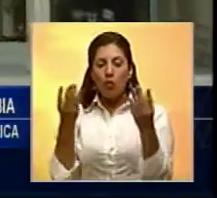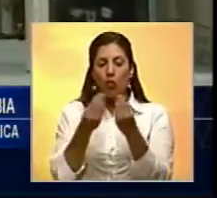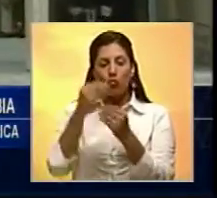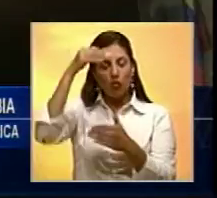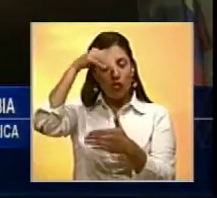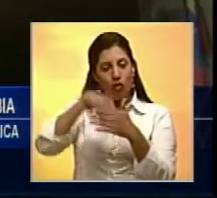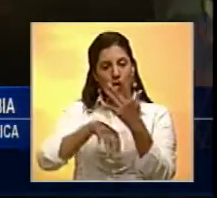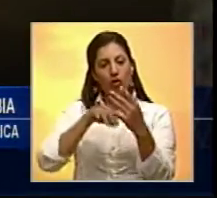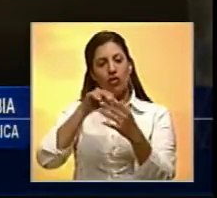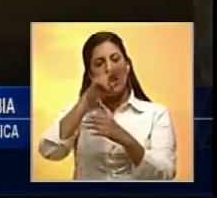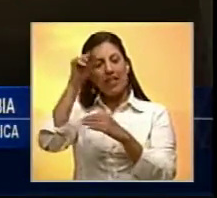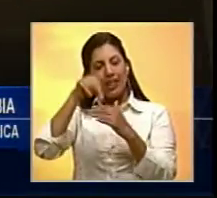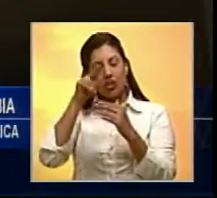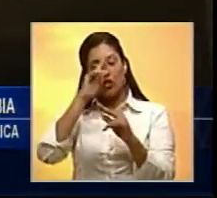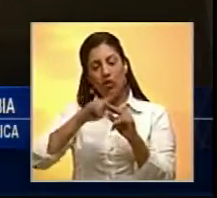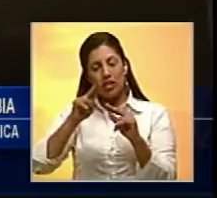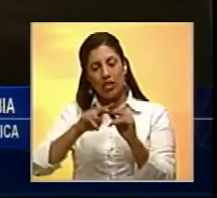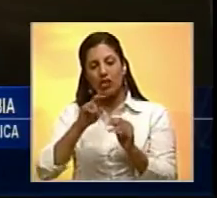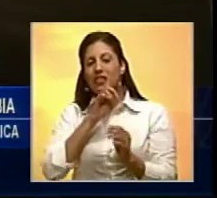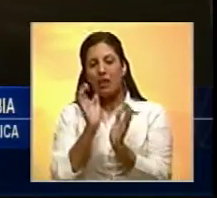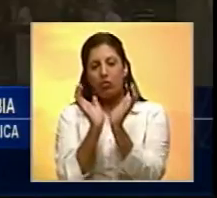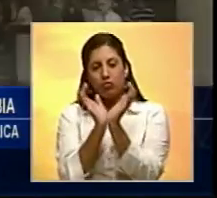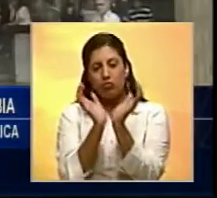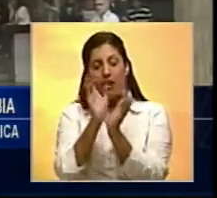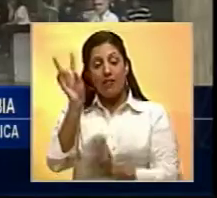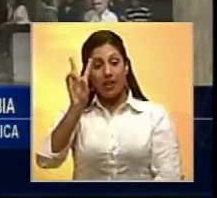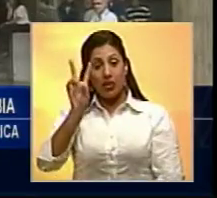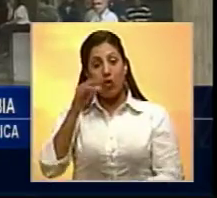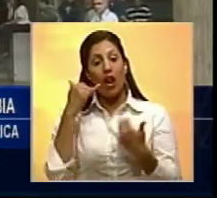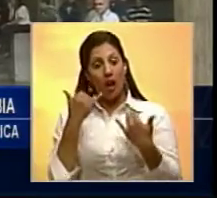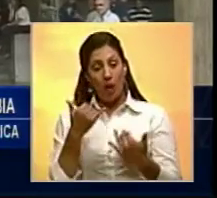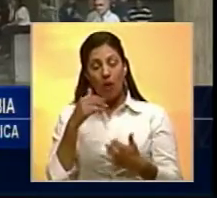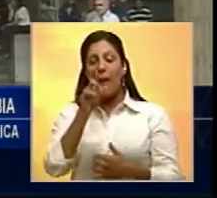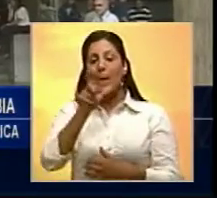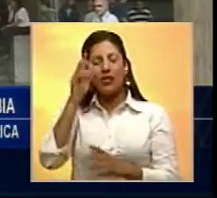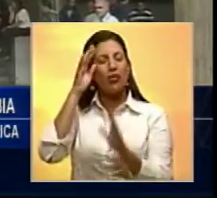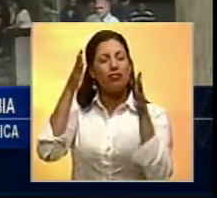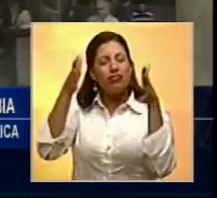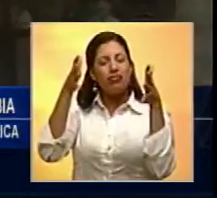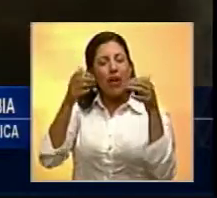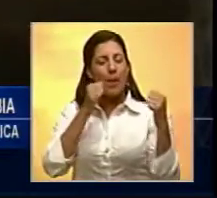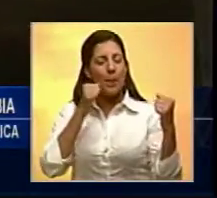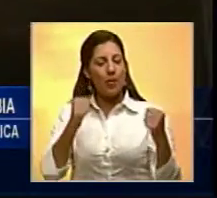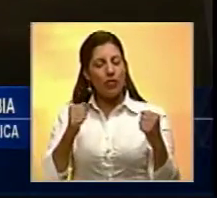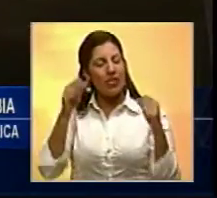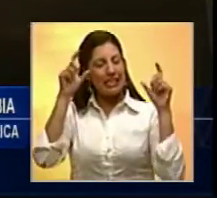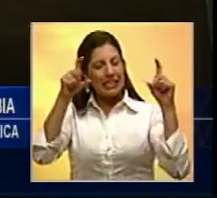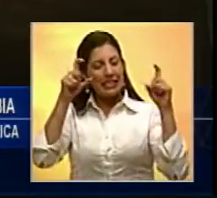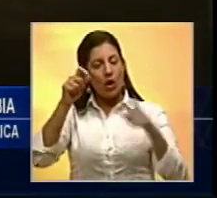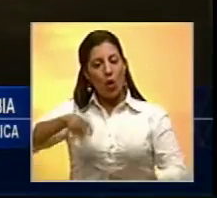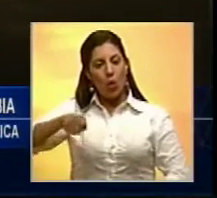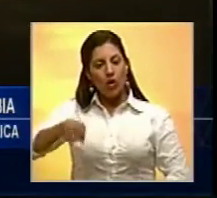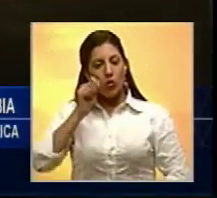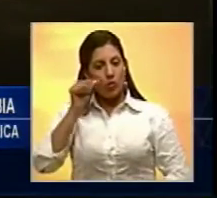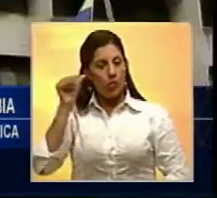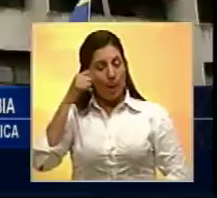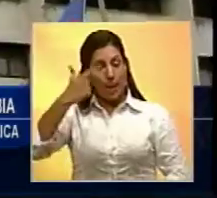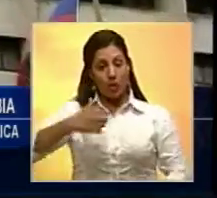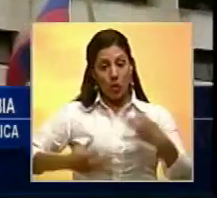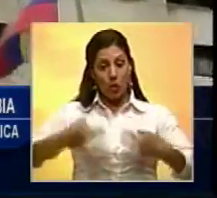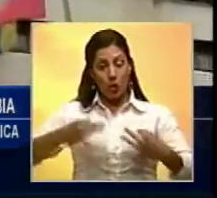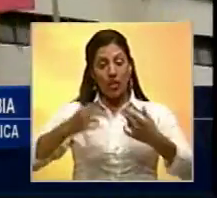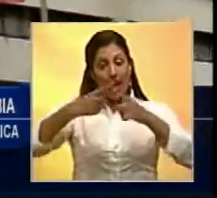las Naciones Unidas para la Infancia, UNICEF Venezuela, el cual está orientado a fortalecer la capacitación de jueces, personal